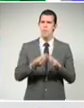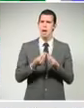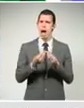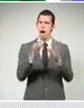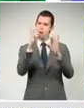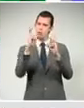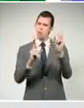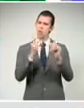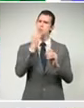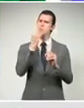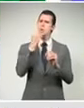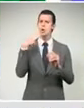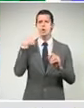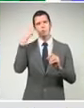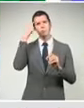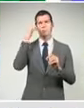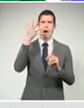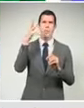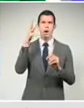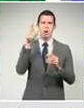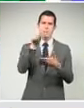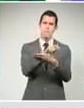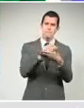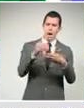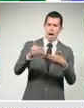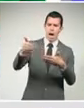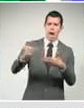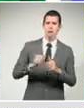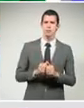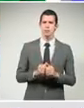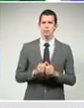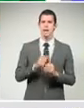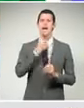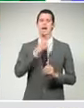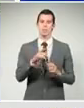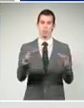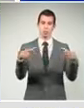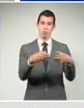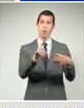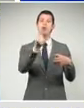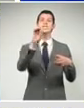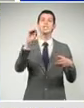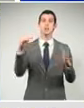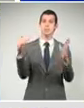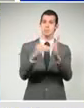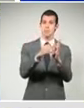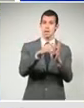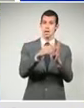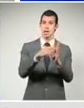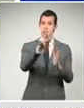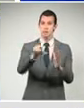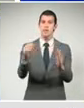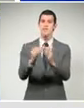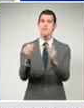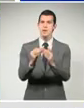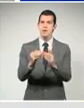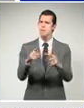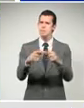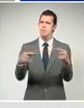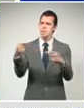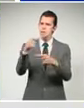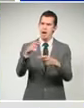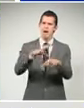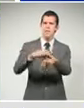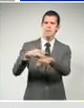de COVID-19 por 100.000 habitantes, La Habana se mantiene a la cabeza del